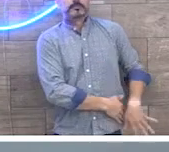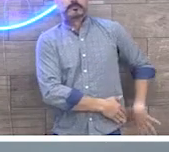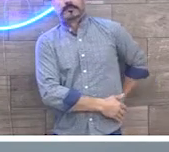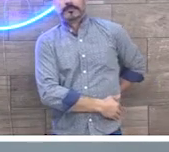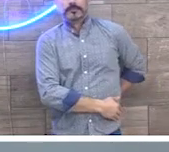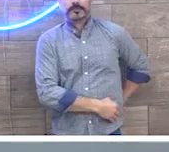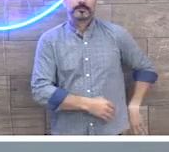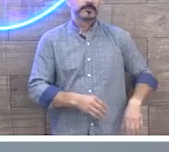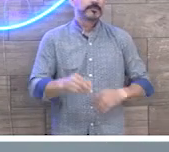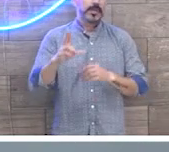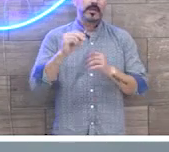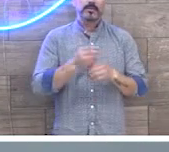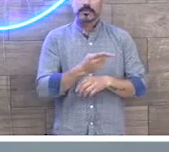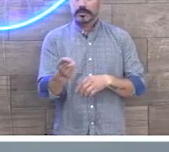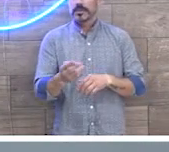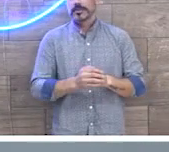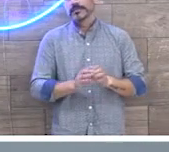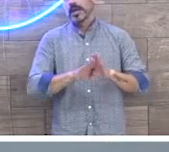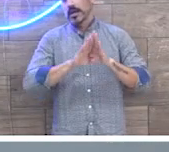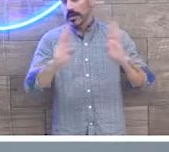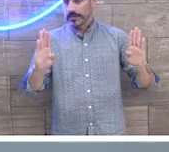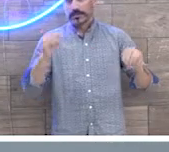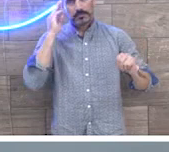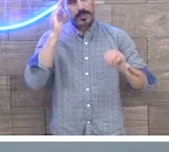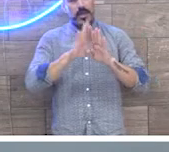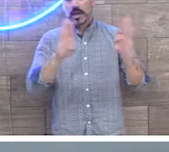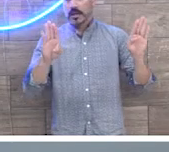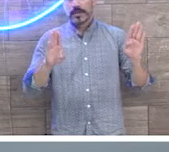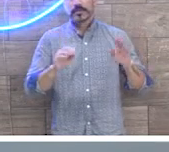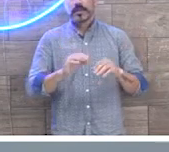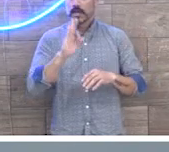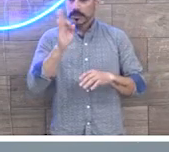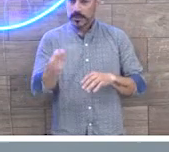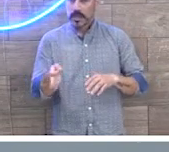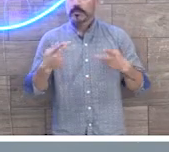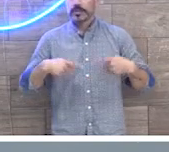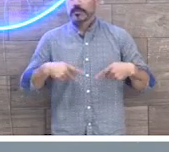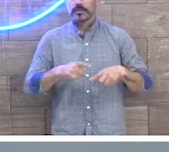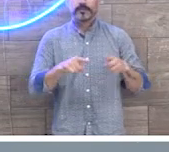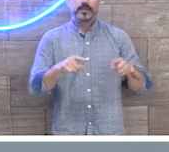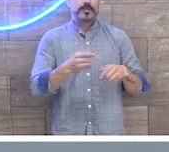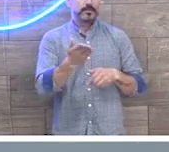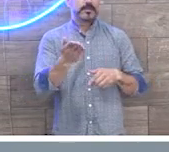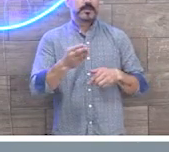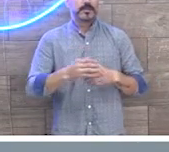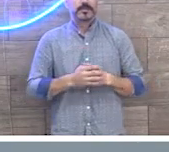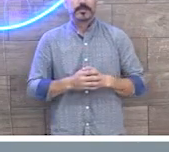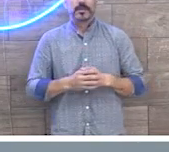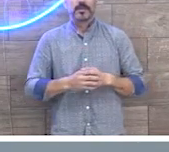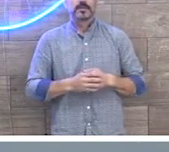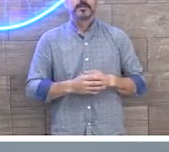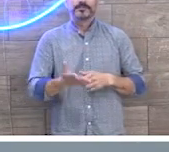arroz. Así es. Entonces, pues tener apertura para poder aceptar a gentes que son diferentes y pues